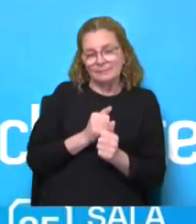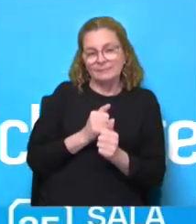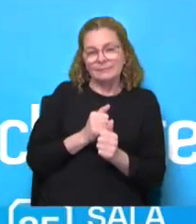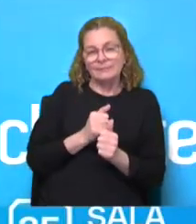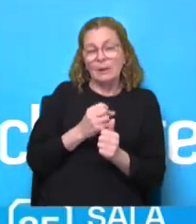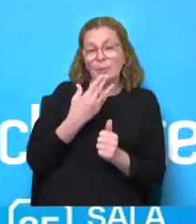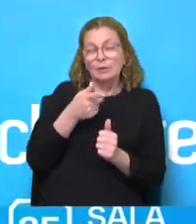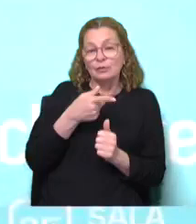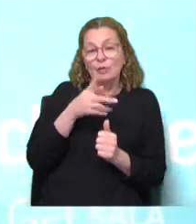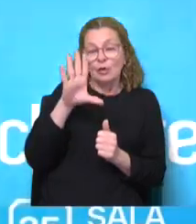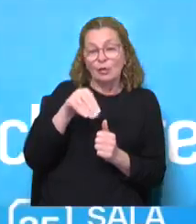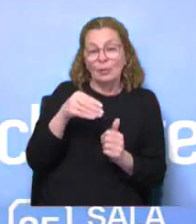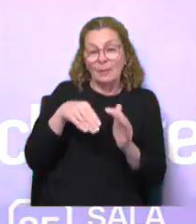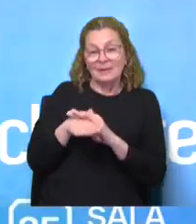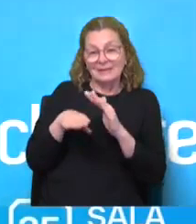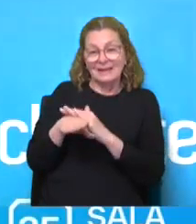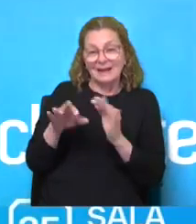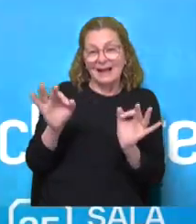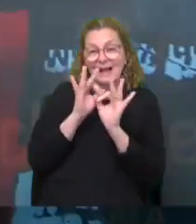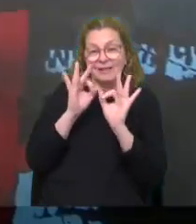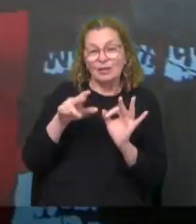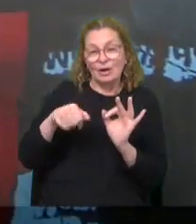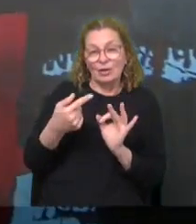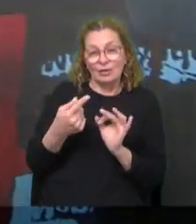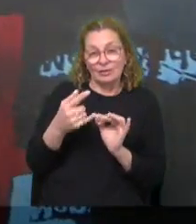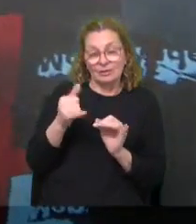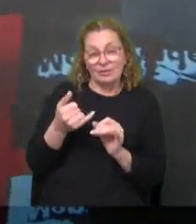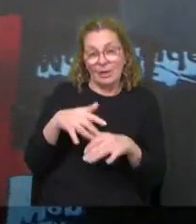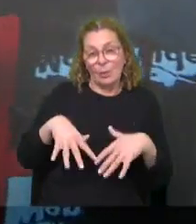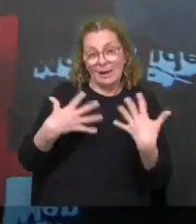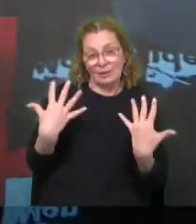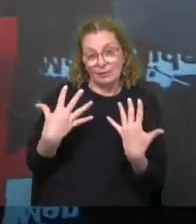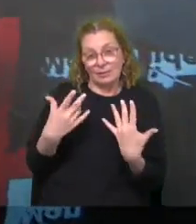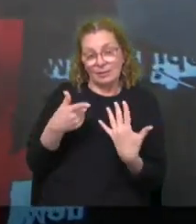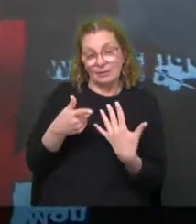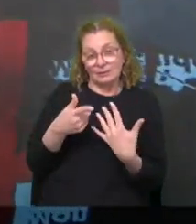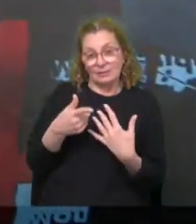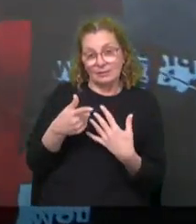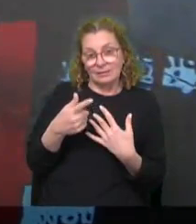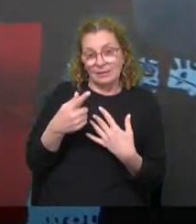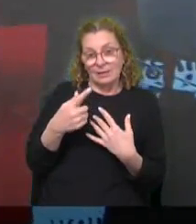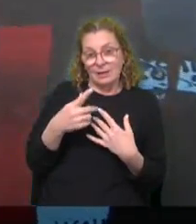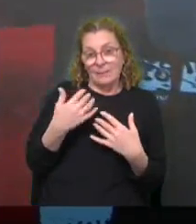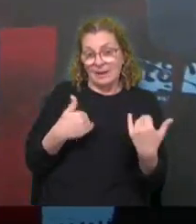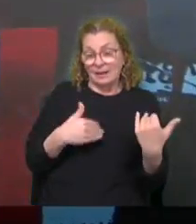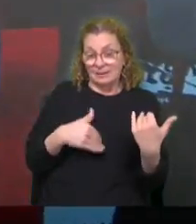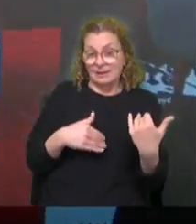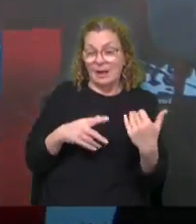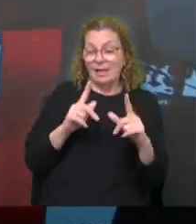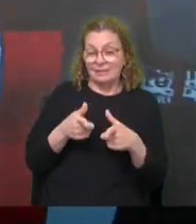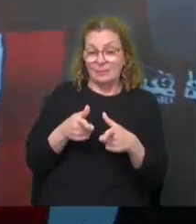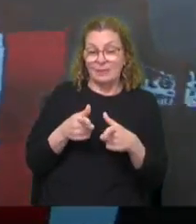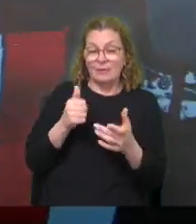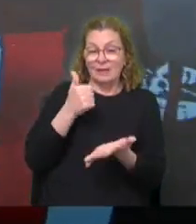lindo. Y vamos a pasar todos. Se van a meter en las canciones de los otros, ya van a hacer cualquier cosa. Nah, es medio guitarreada, va a también